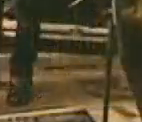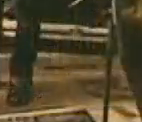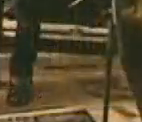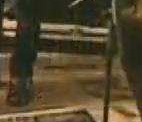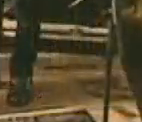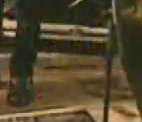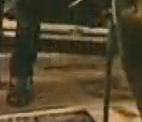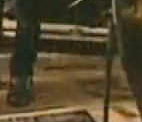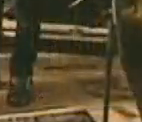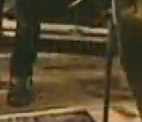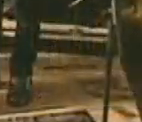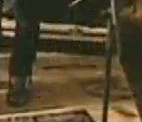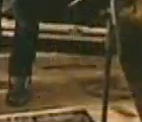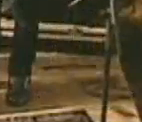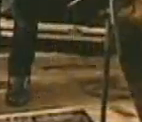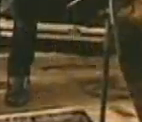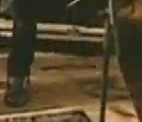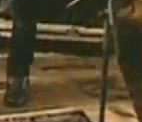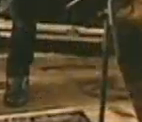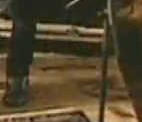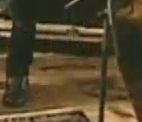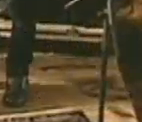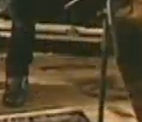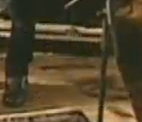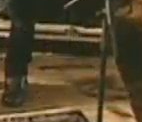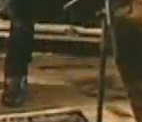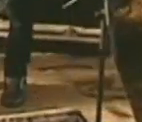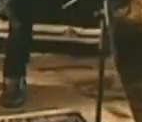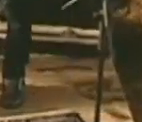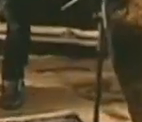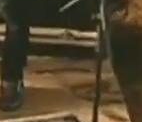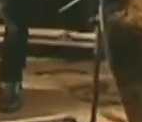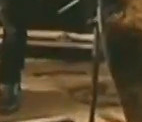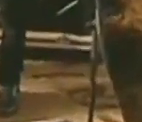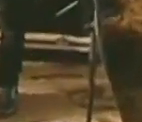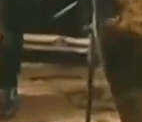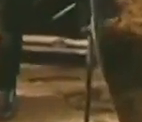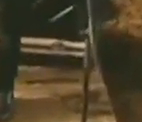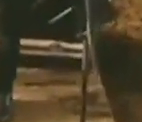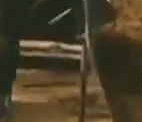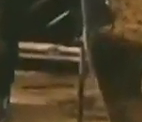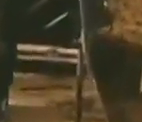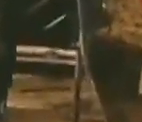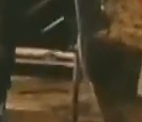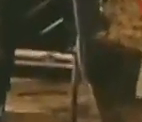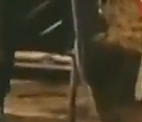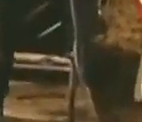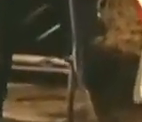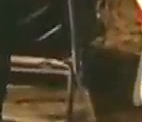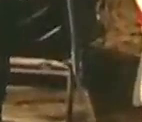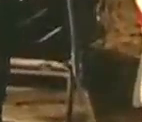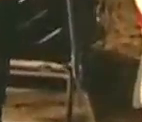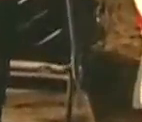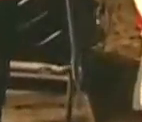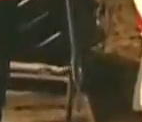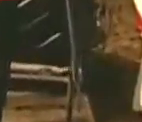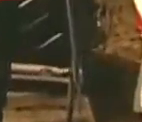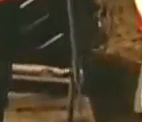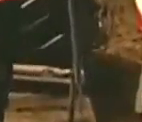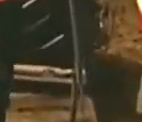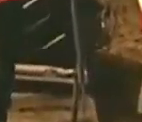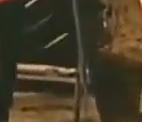Presidente, para todos los tercos y tercas que creen en Venezuela, firma del complejo.